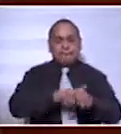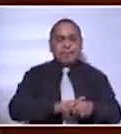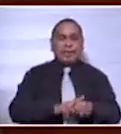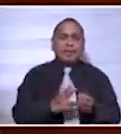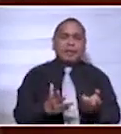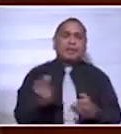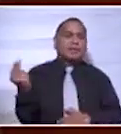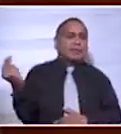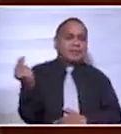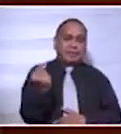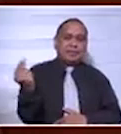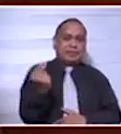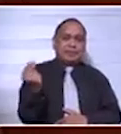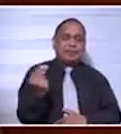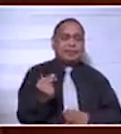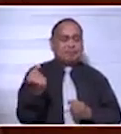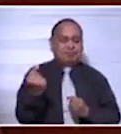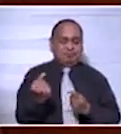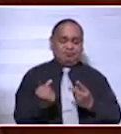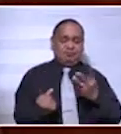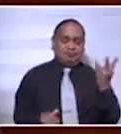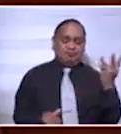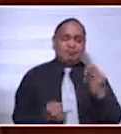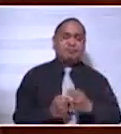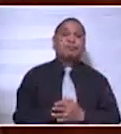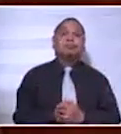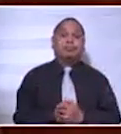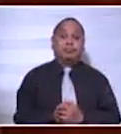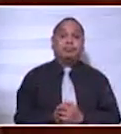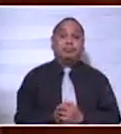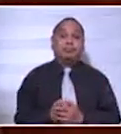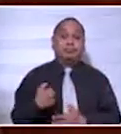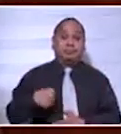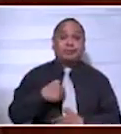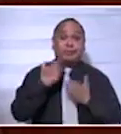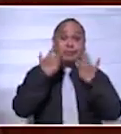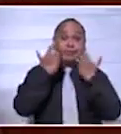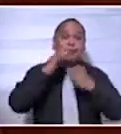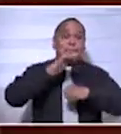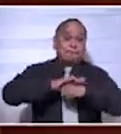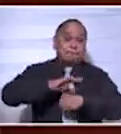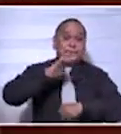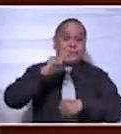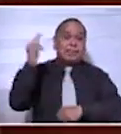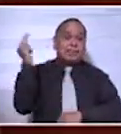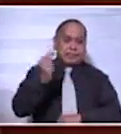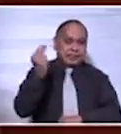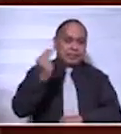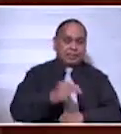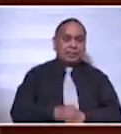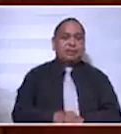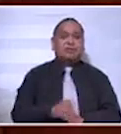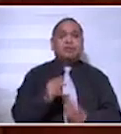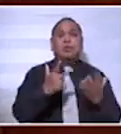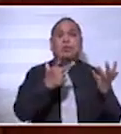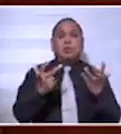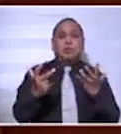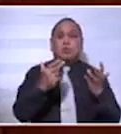vaya necesitando, hay muchas necesidades y ya quisiéramos tener más, pero es lo que se puede. Pero tener